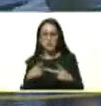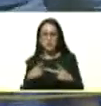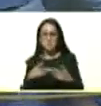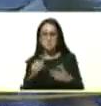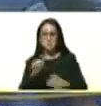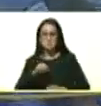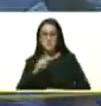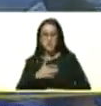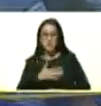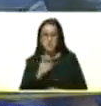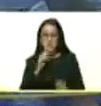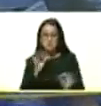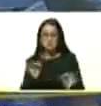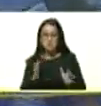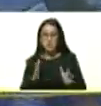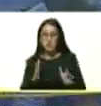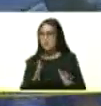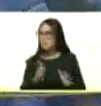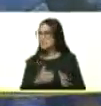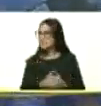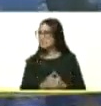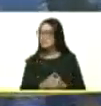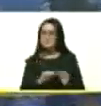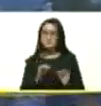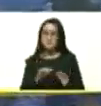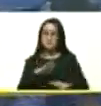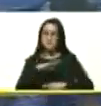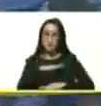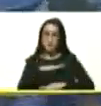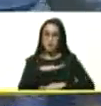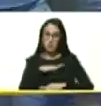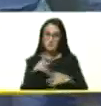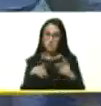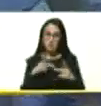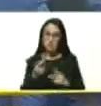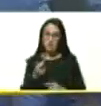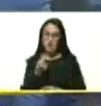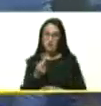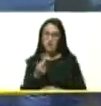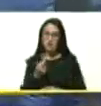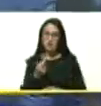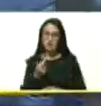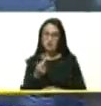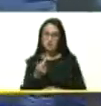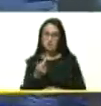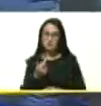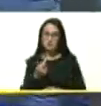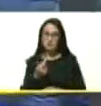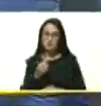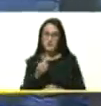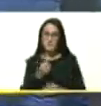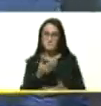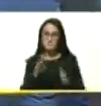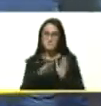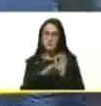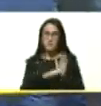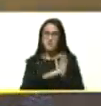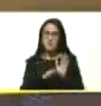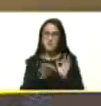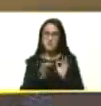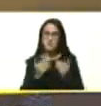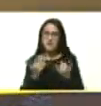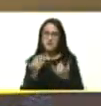poder lograr un autoabastecimiento de la producción de arroz y esos excedentes, ponerlo en el programa estratégico